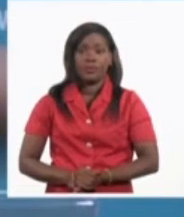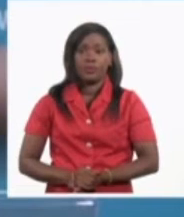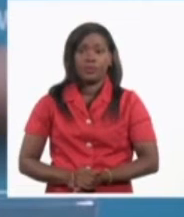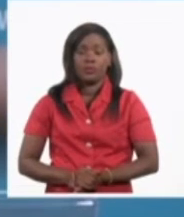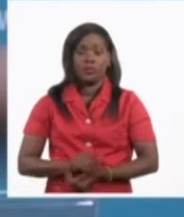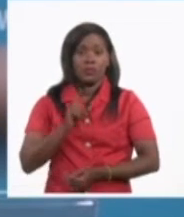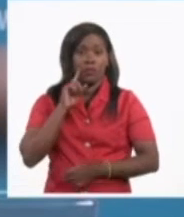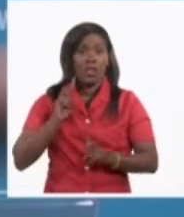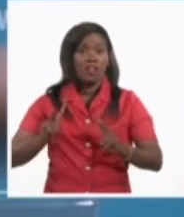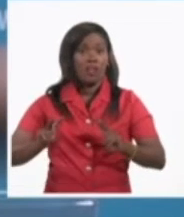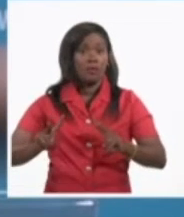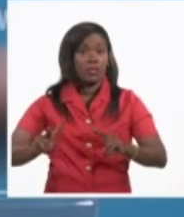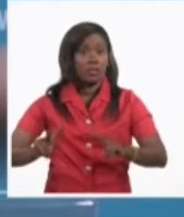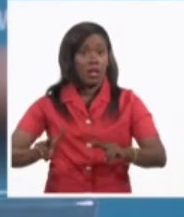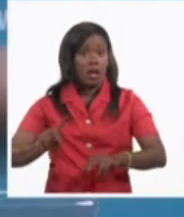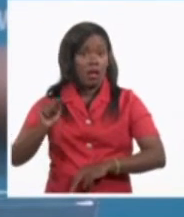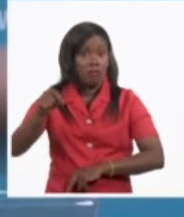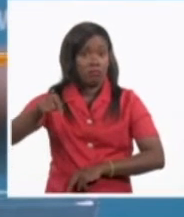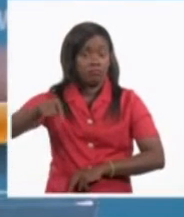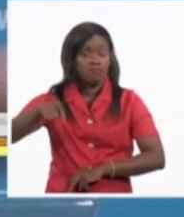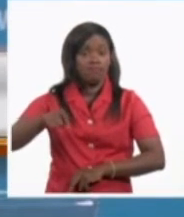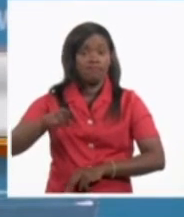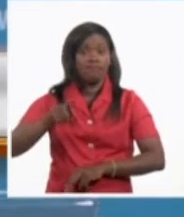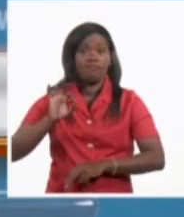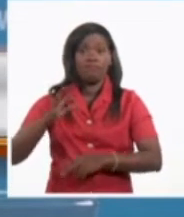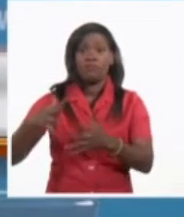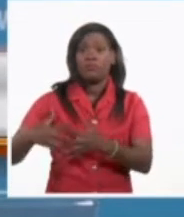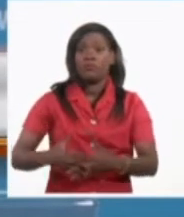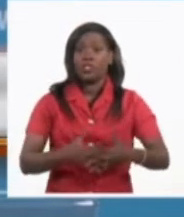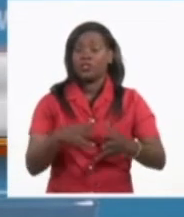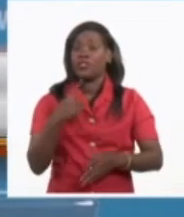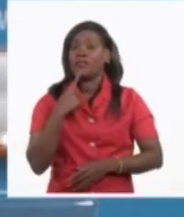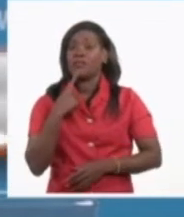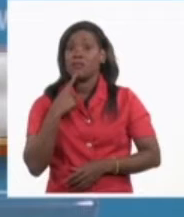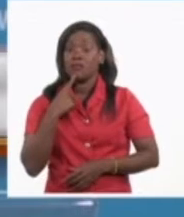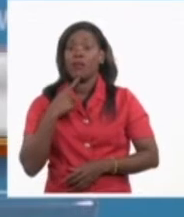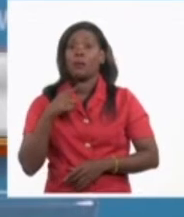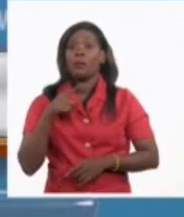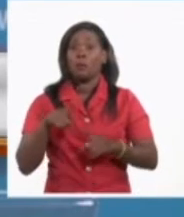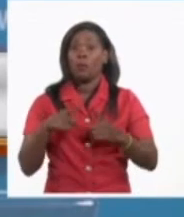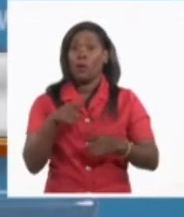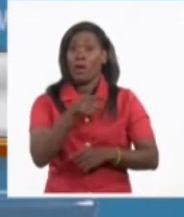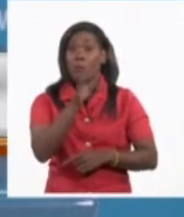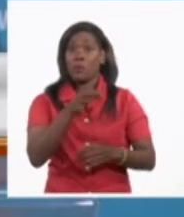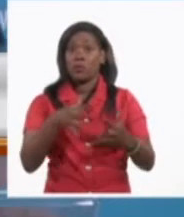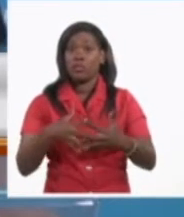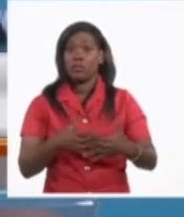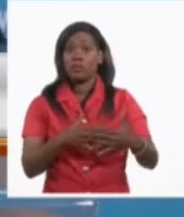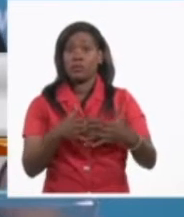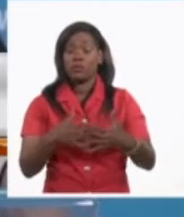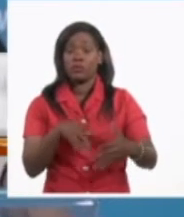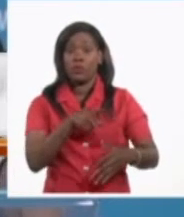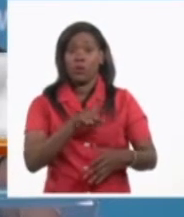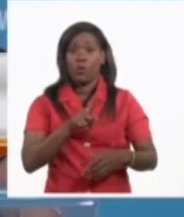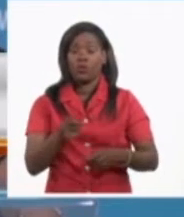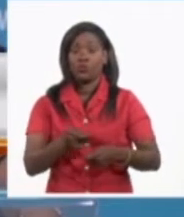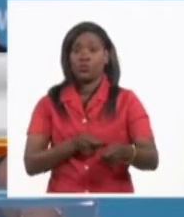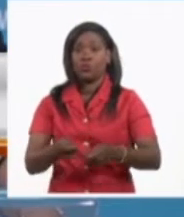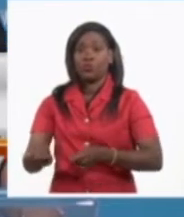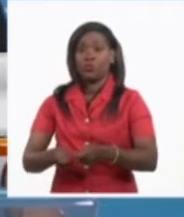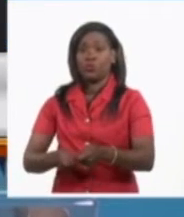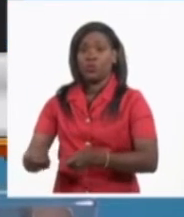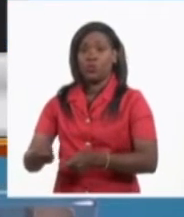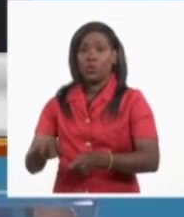Revisen lo que dijeron los estadounidenses y comprenderán quién gana con esta situación. Si resumimos lo que han dicho